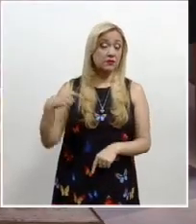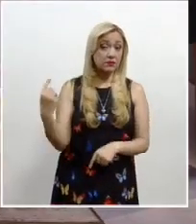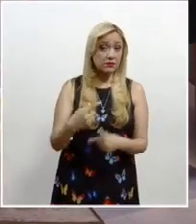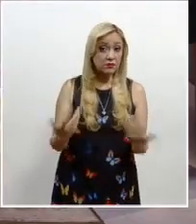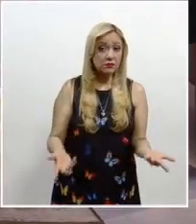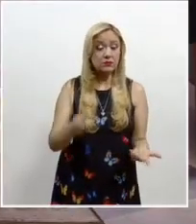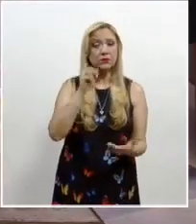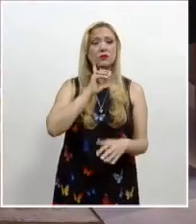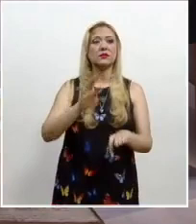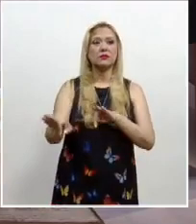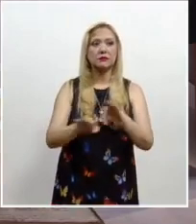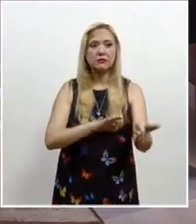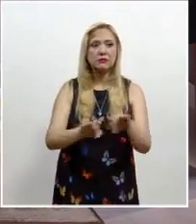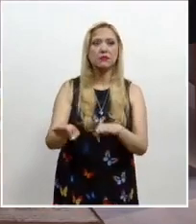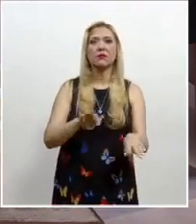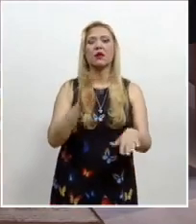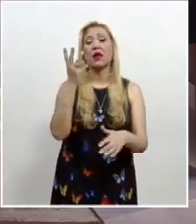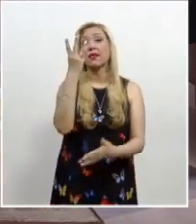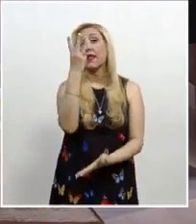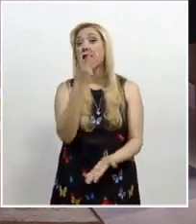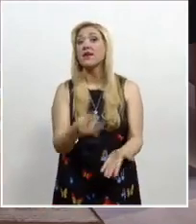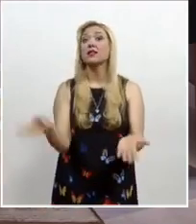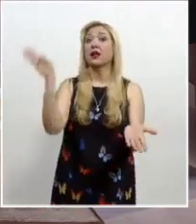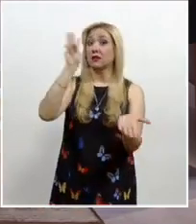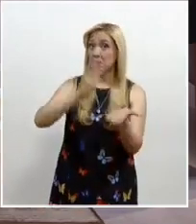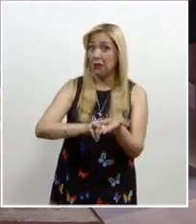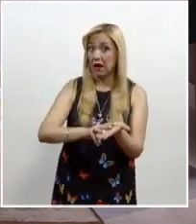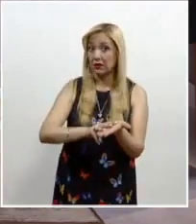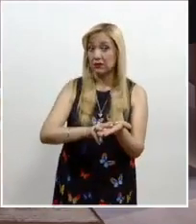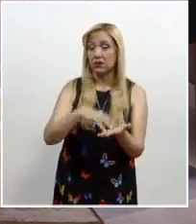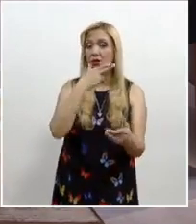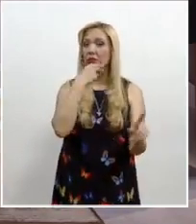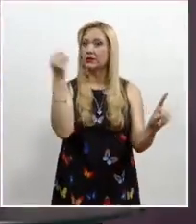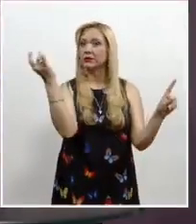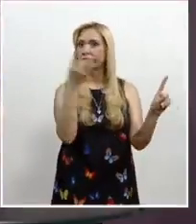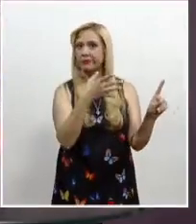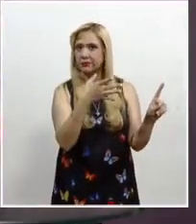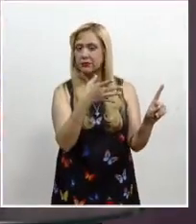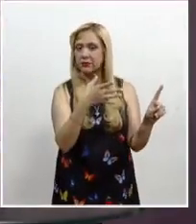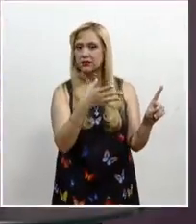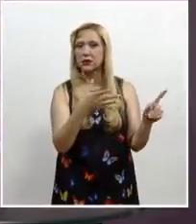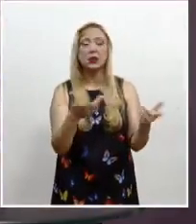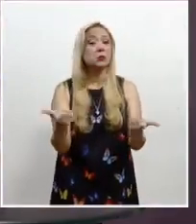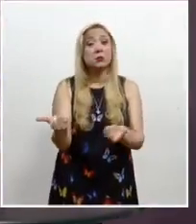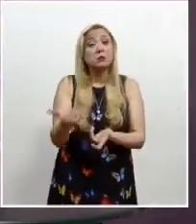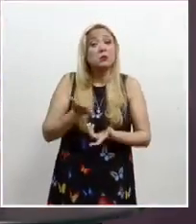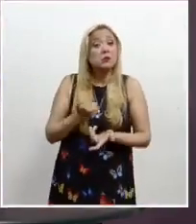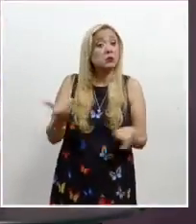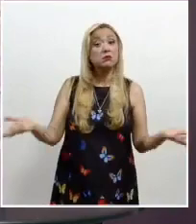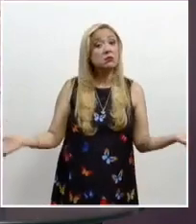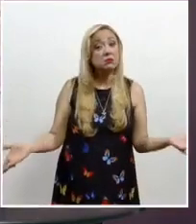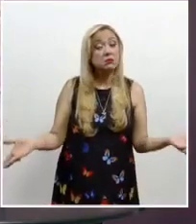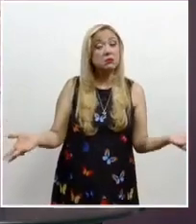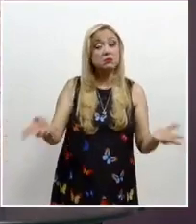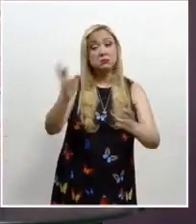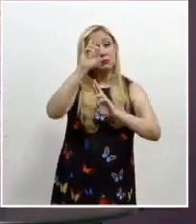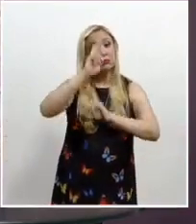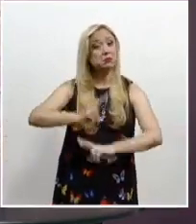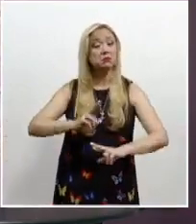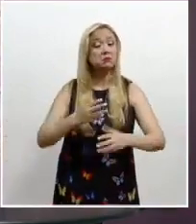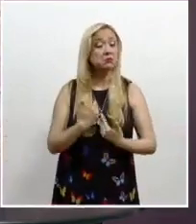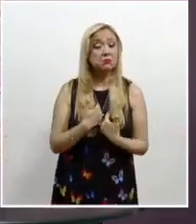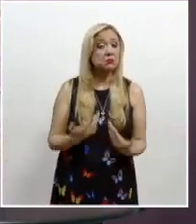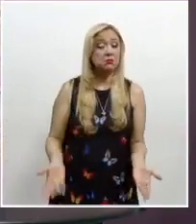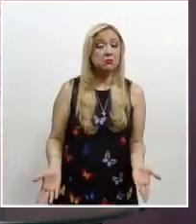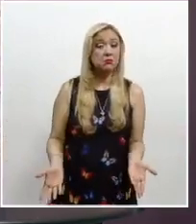mujeres trabajamos 3 veces más que los hombres en esto y que no es remunerado ni es valorado. Entonces,